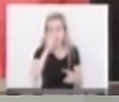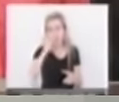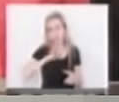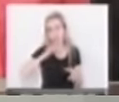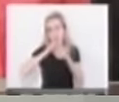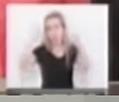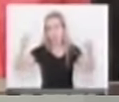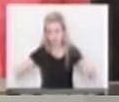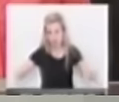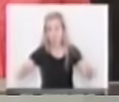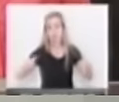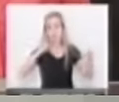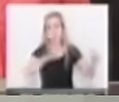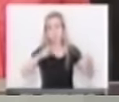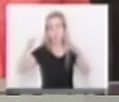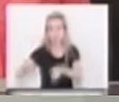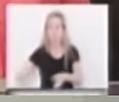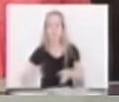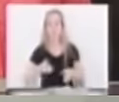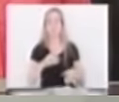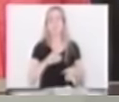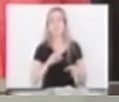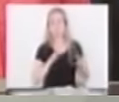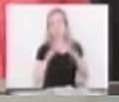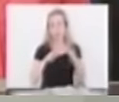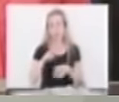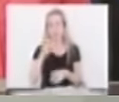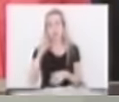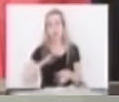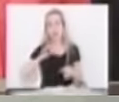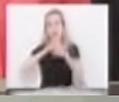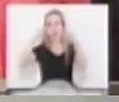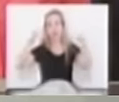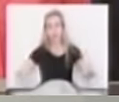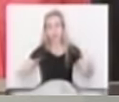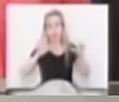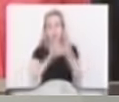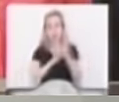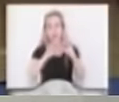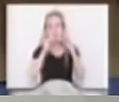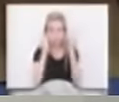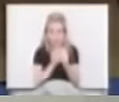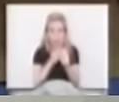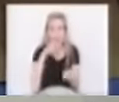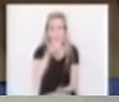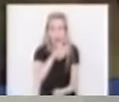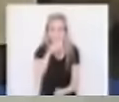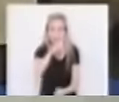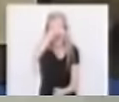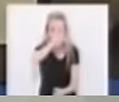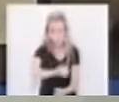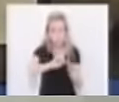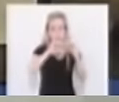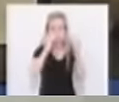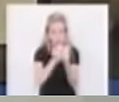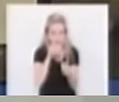24 meses cuánto te da y sobre ese total el 4,15%, eso es lo máximo que te pueden cobrar de comisión. Eso ahora, en el